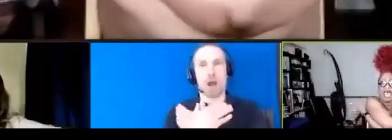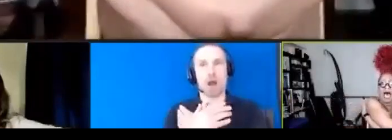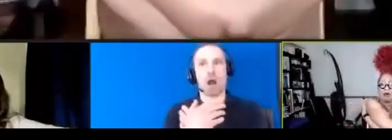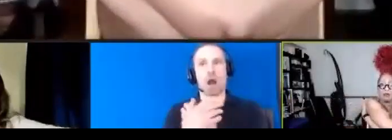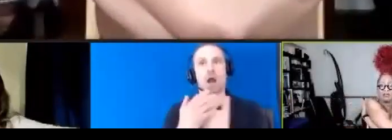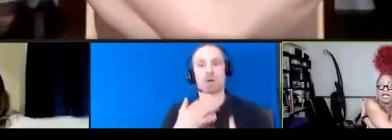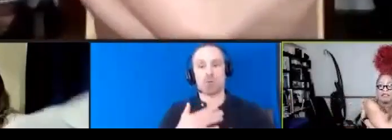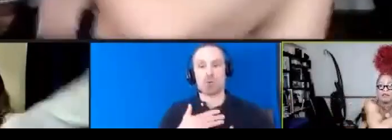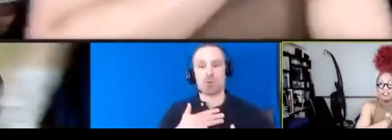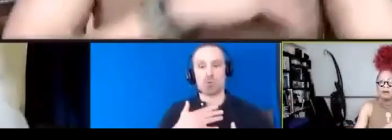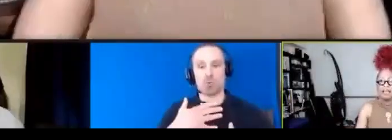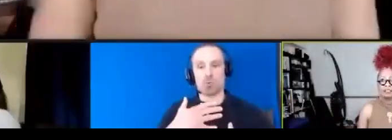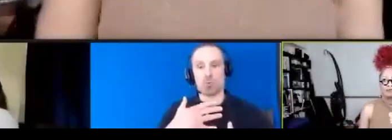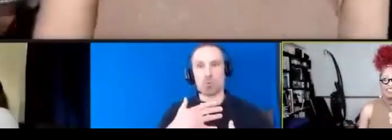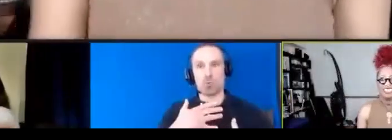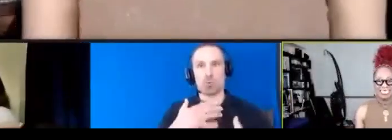vamos